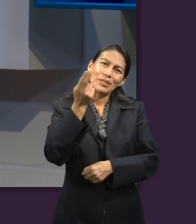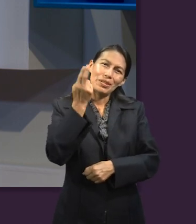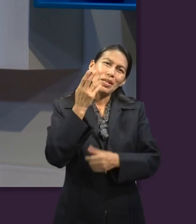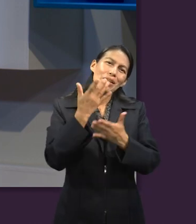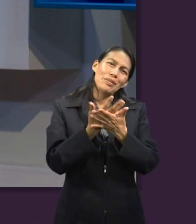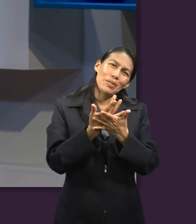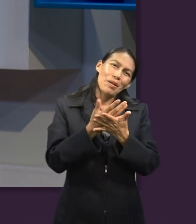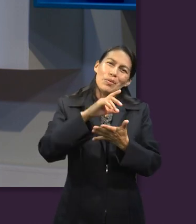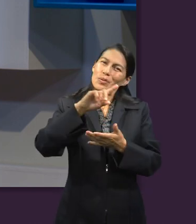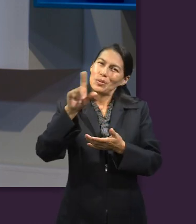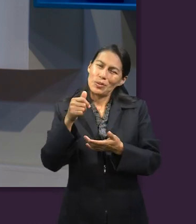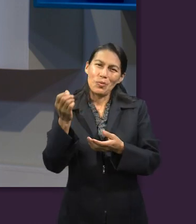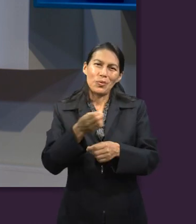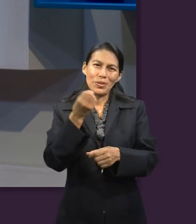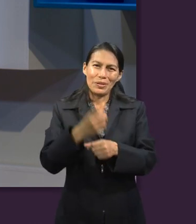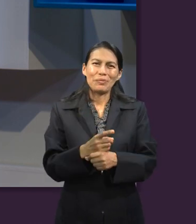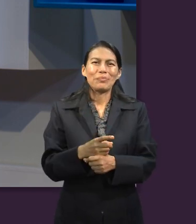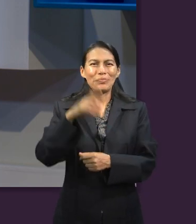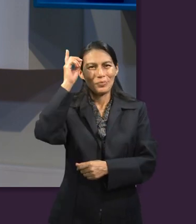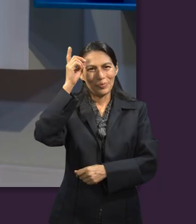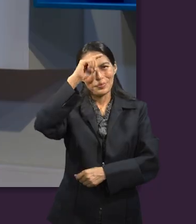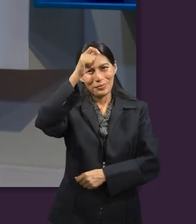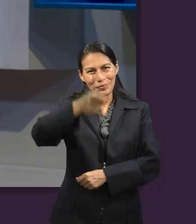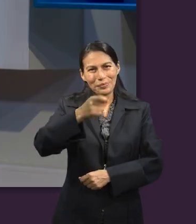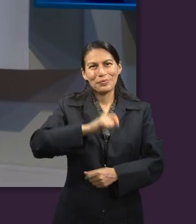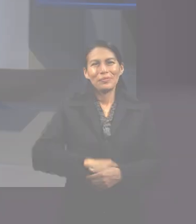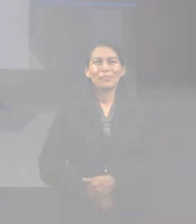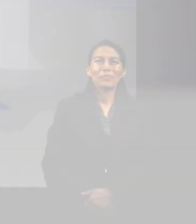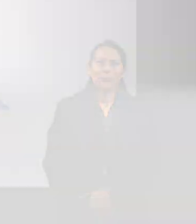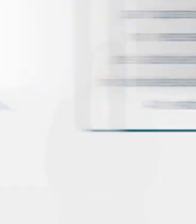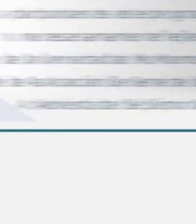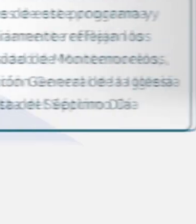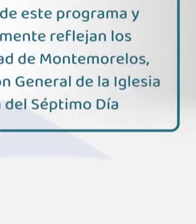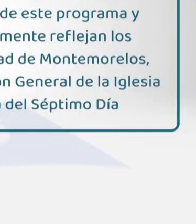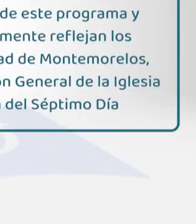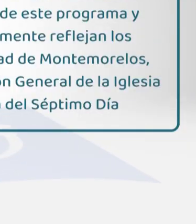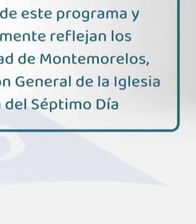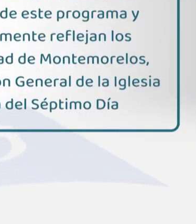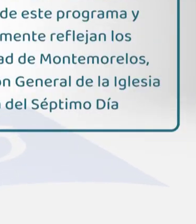sabática universitaria y los esperamos en otra oportunidad